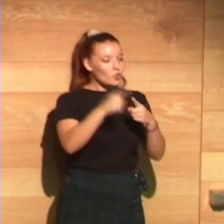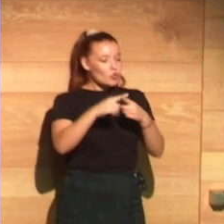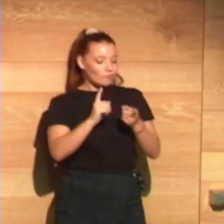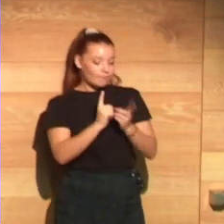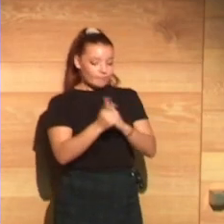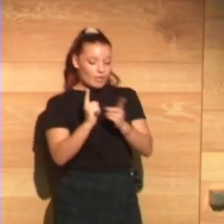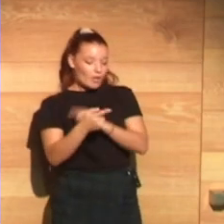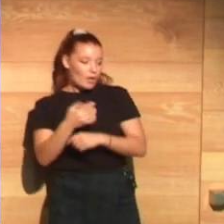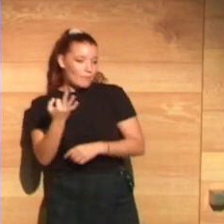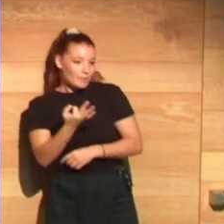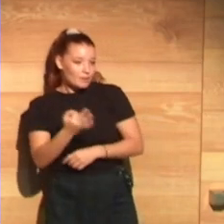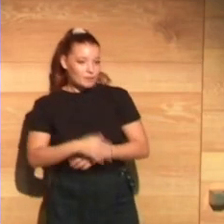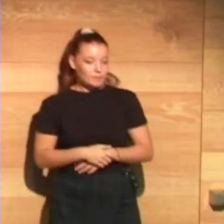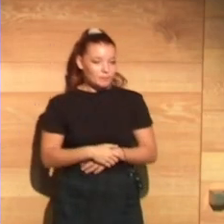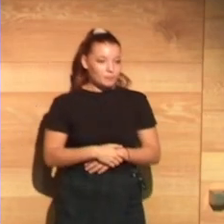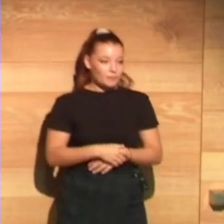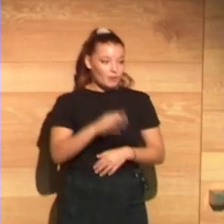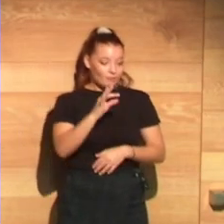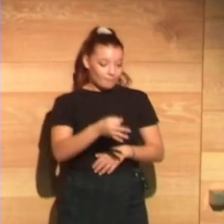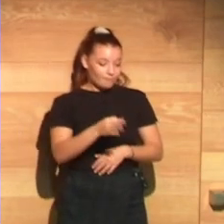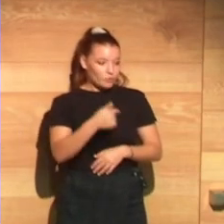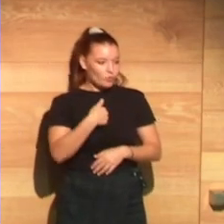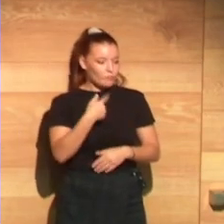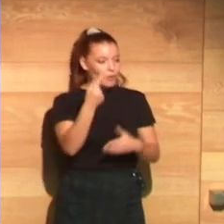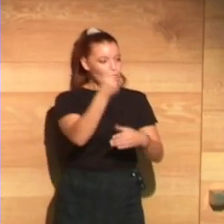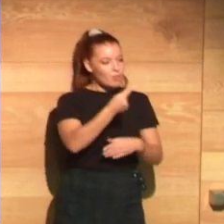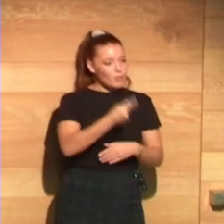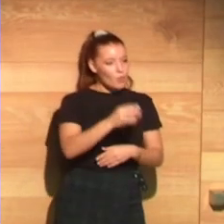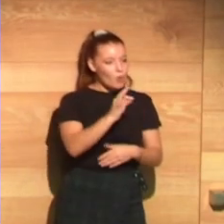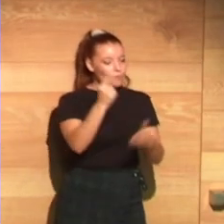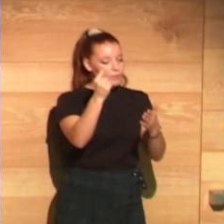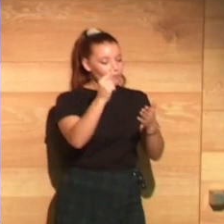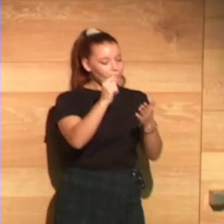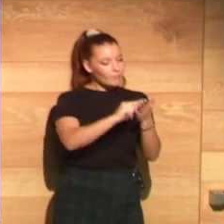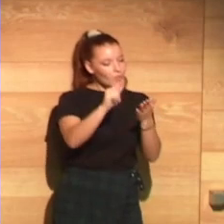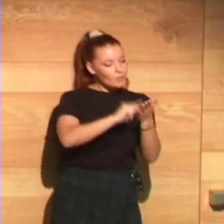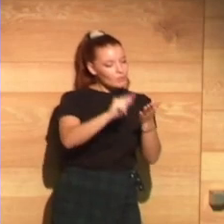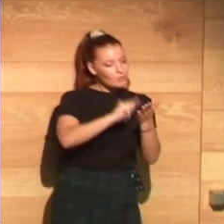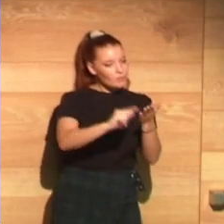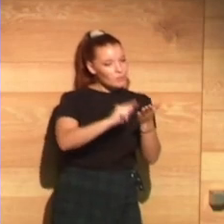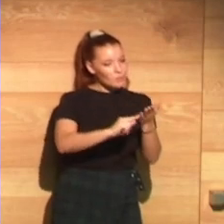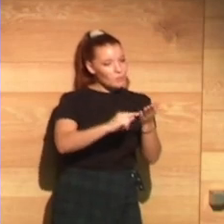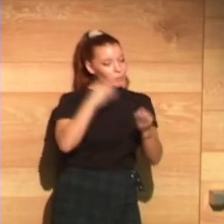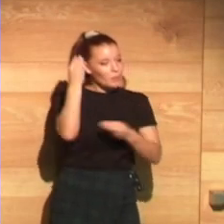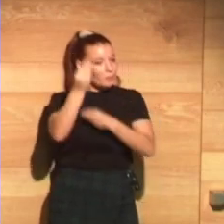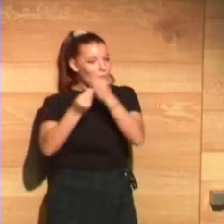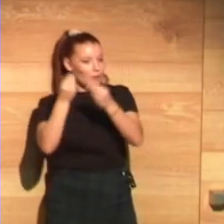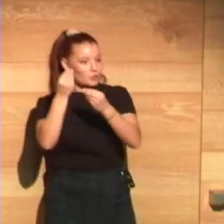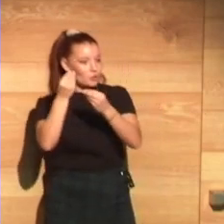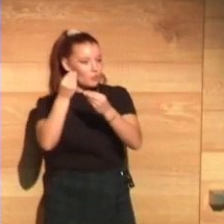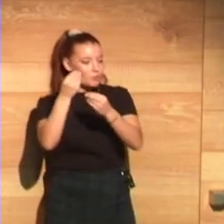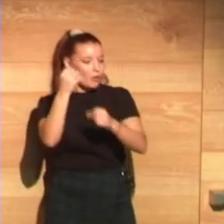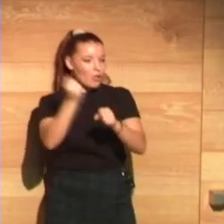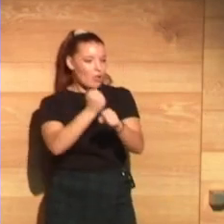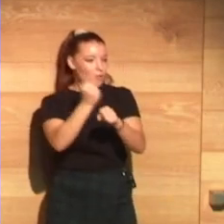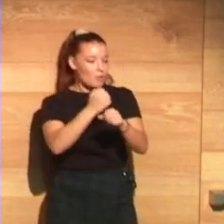para yo saber todavía en qué me ha cambiado. Evidentemente a la hora de dibujar o